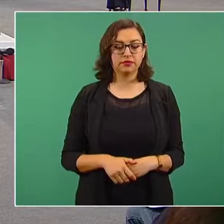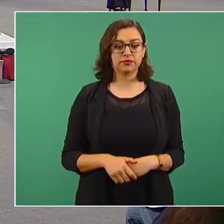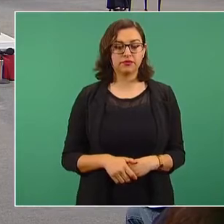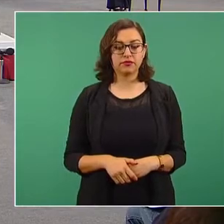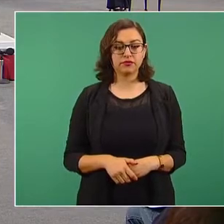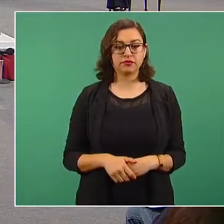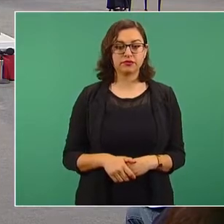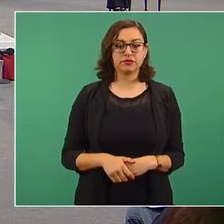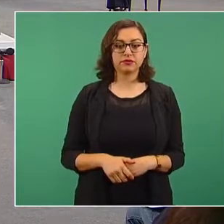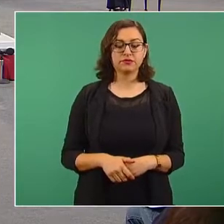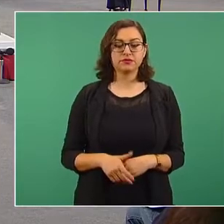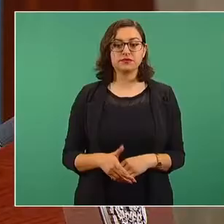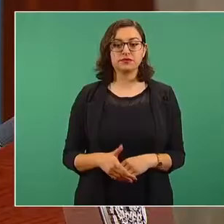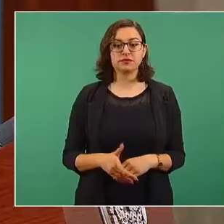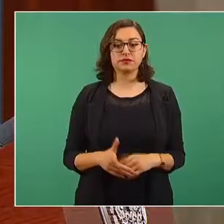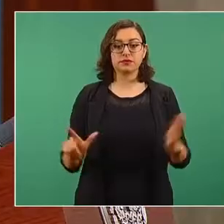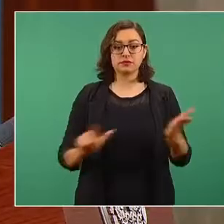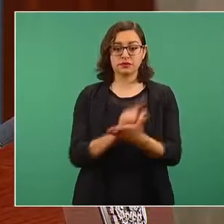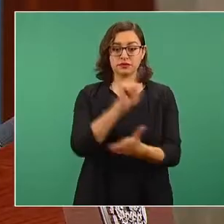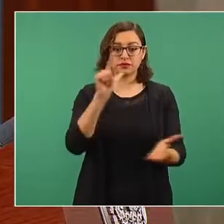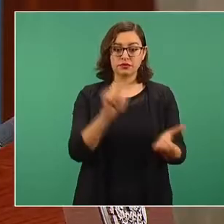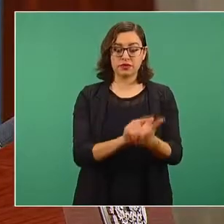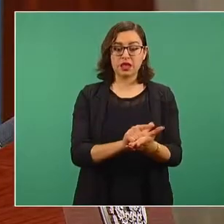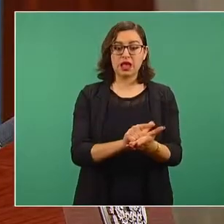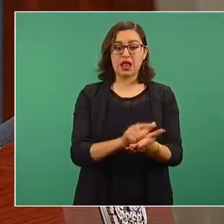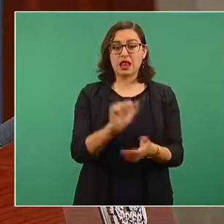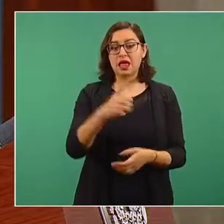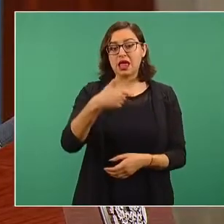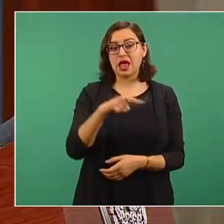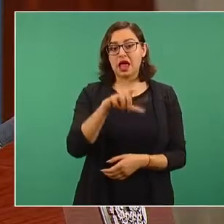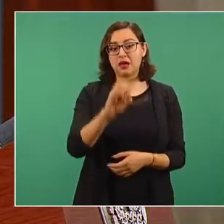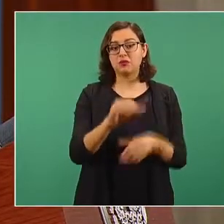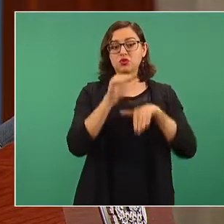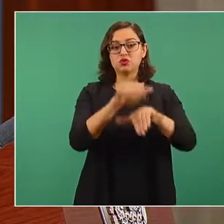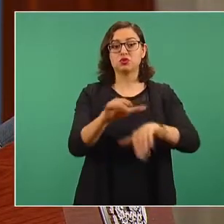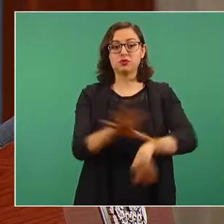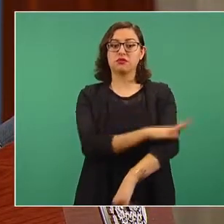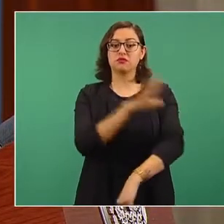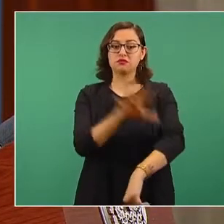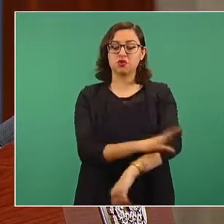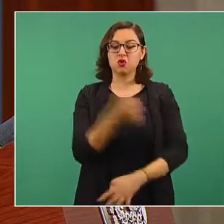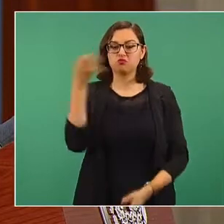Frena, juez, reforma de AMLO a la ley eléctrica.